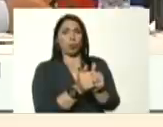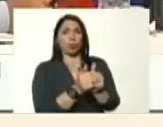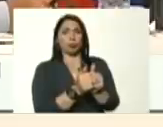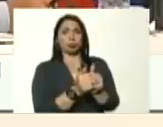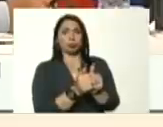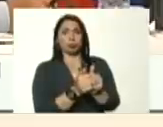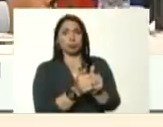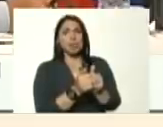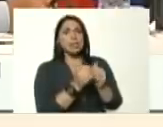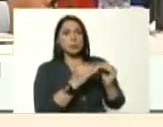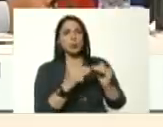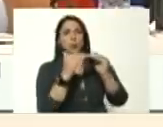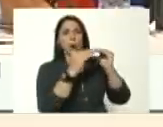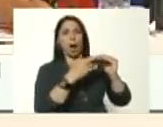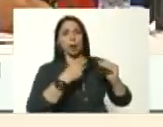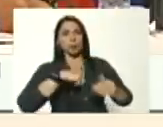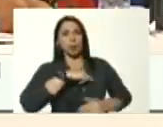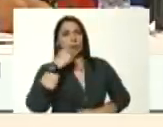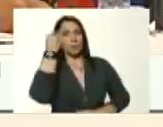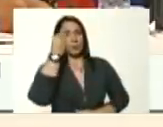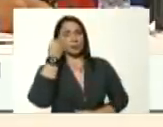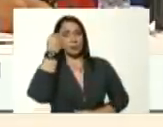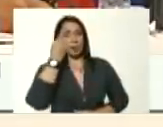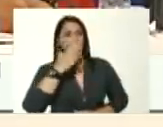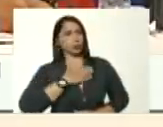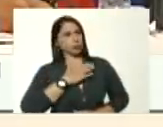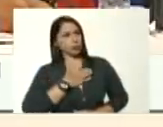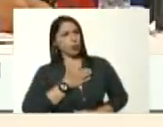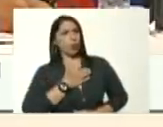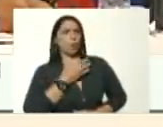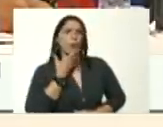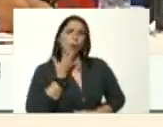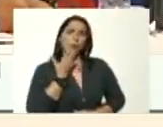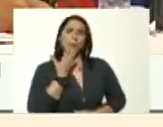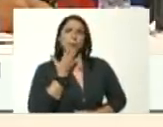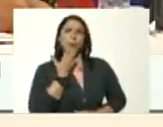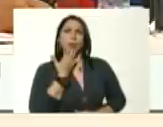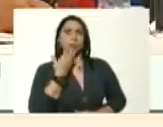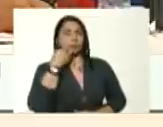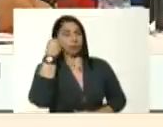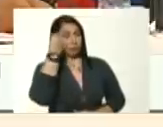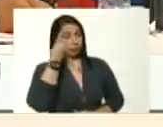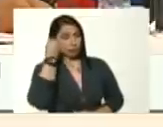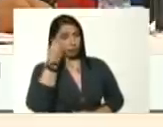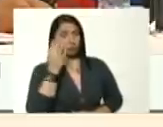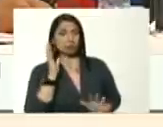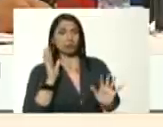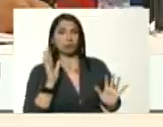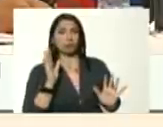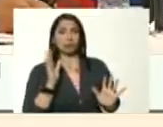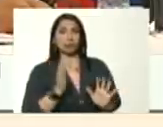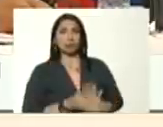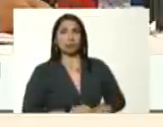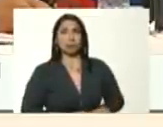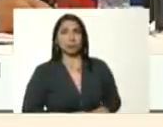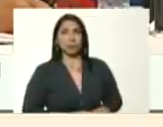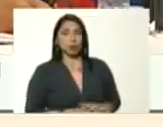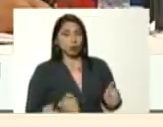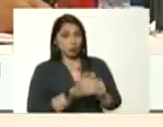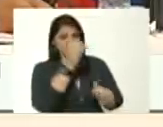idea a pesar de que yo soy creyente fervientemente y bueno creyente no con una fe